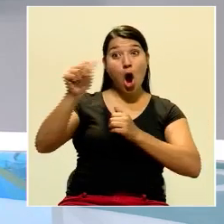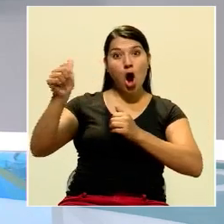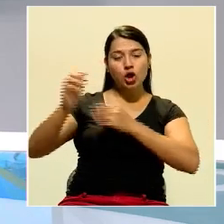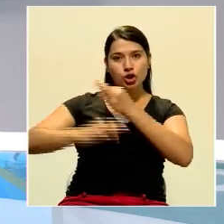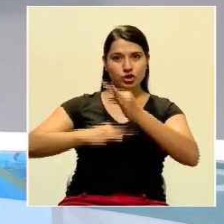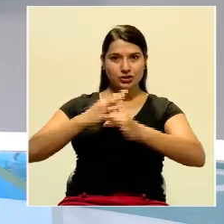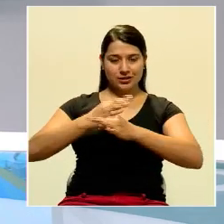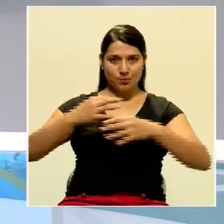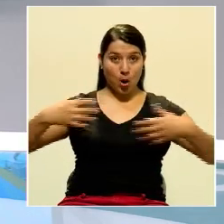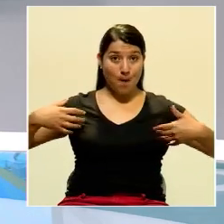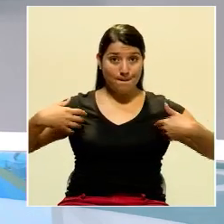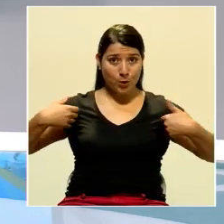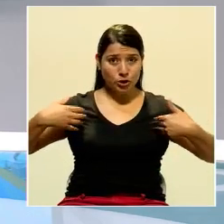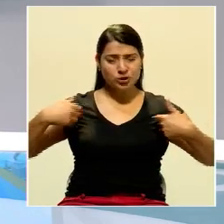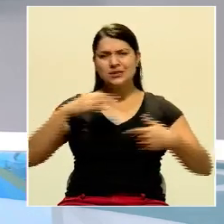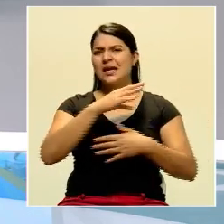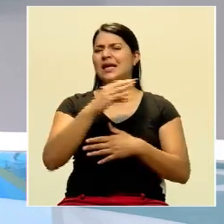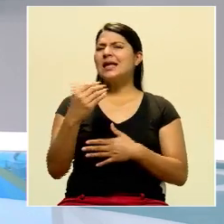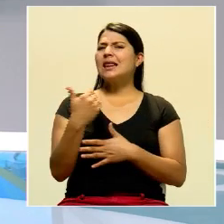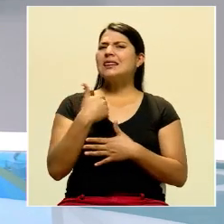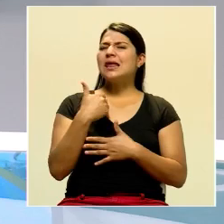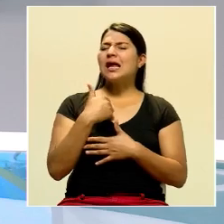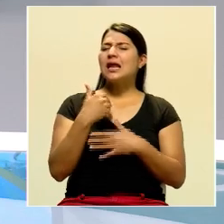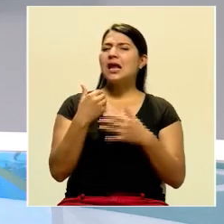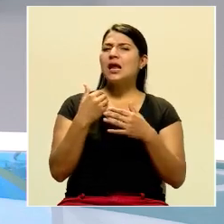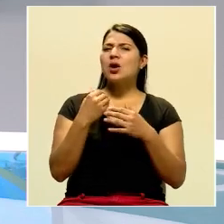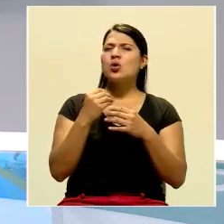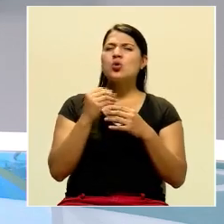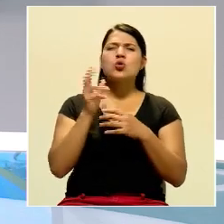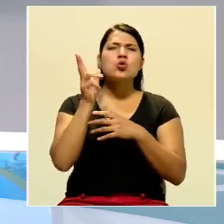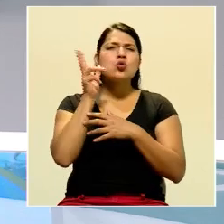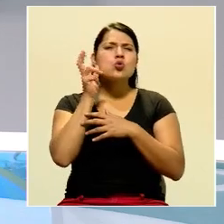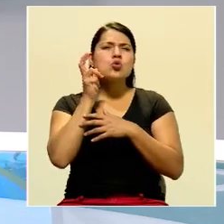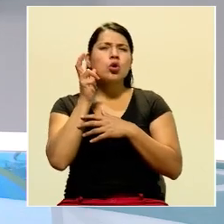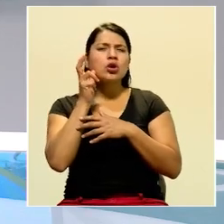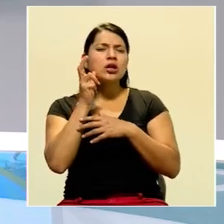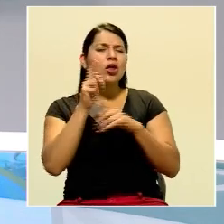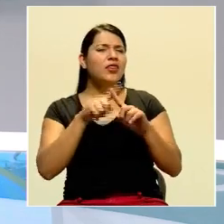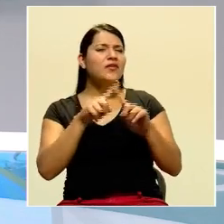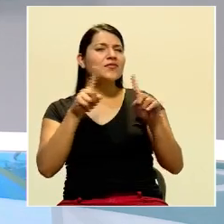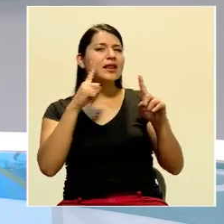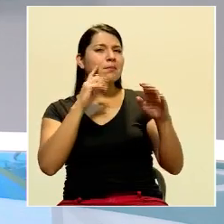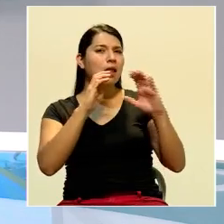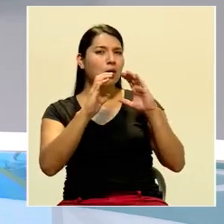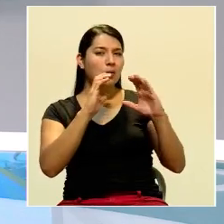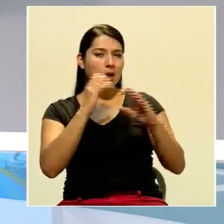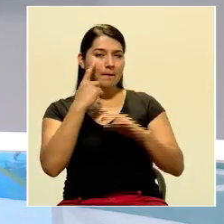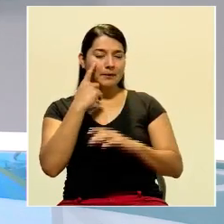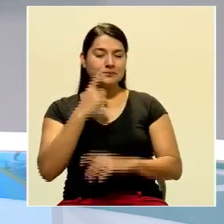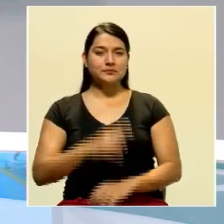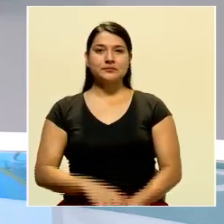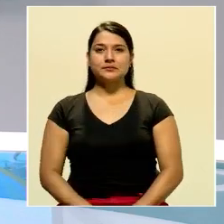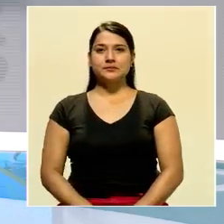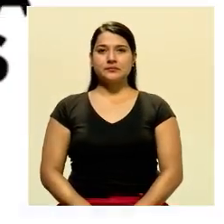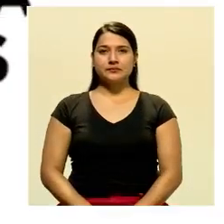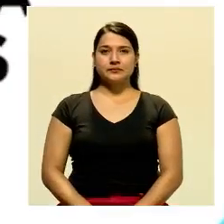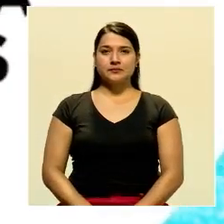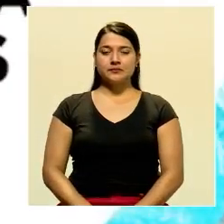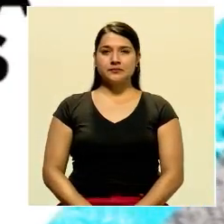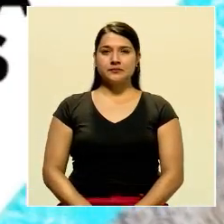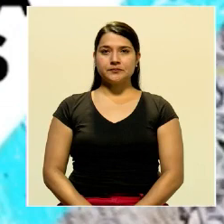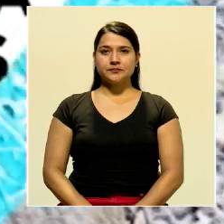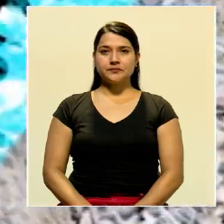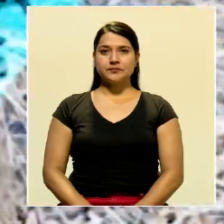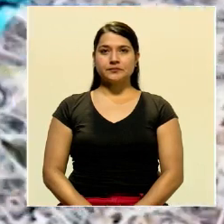de primates y tienen un increíble sonido para comunicarse entre sí. Veámoslos.